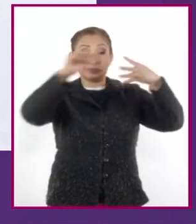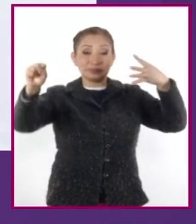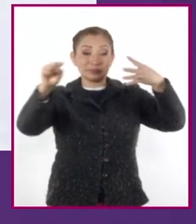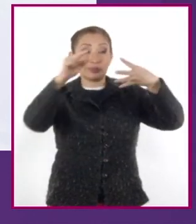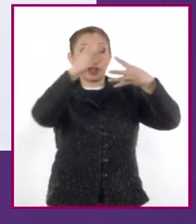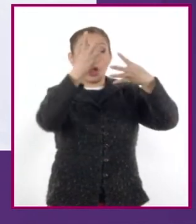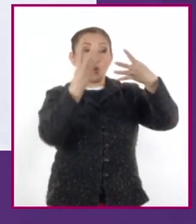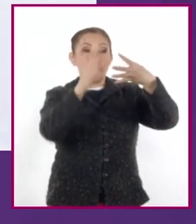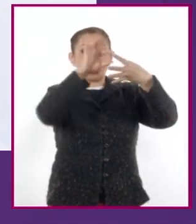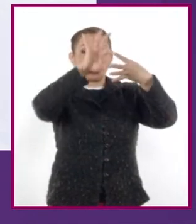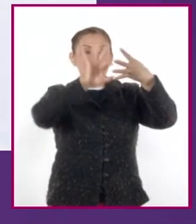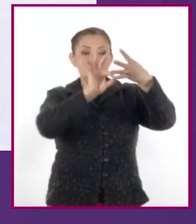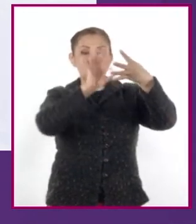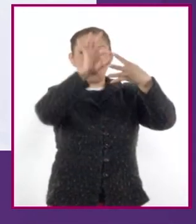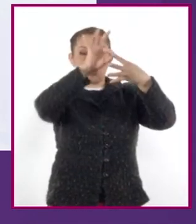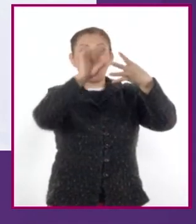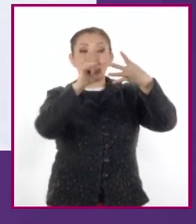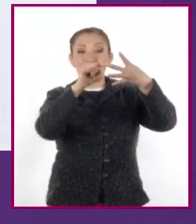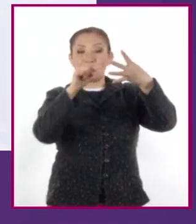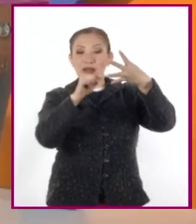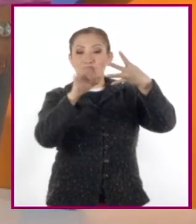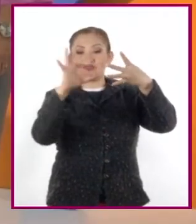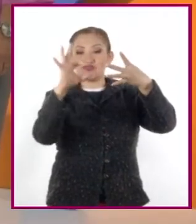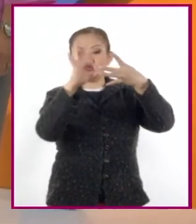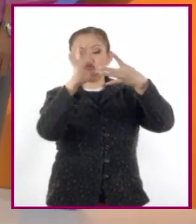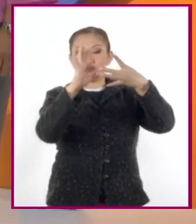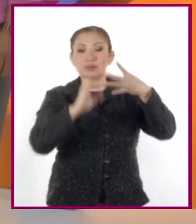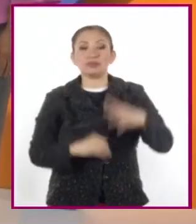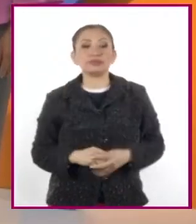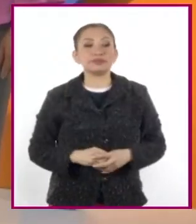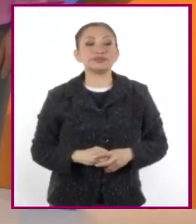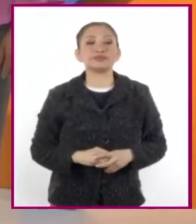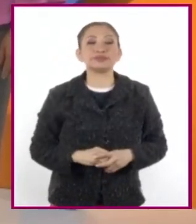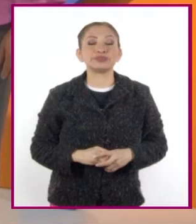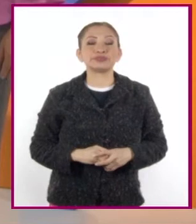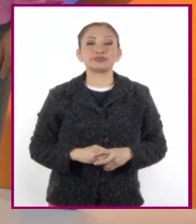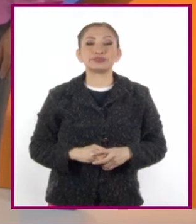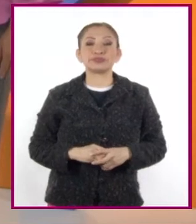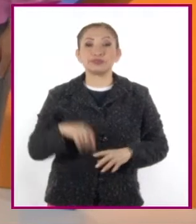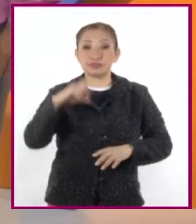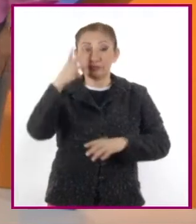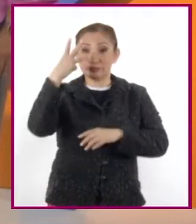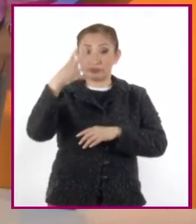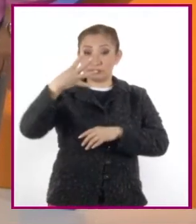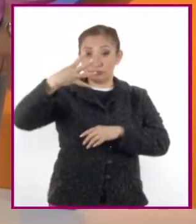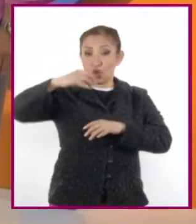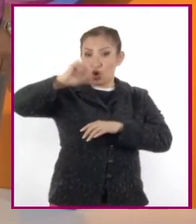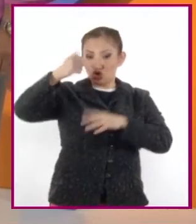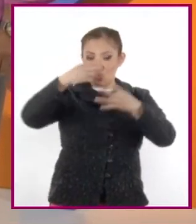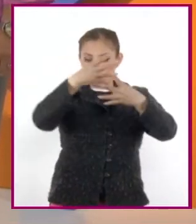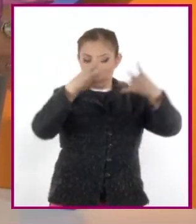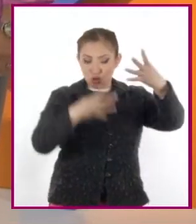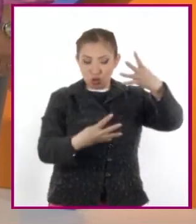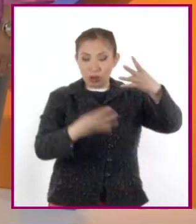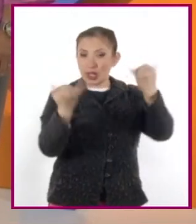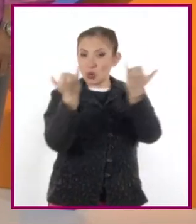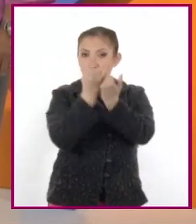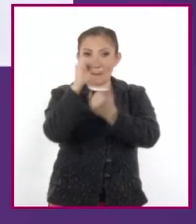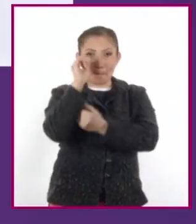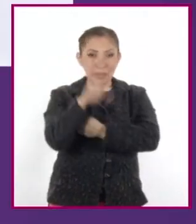con el cuarto y el segundo con el tercero. En el segundo cuarteto tenemos la misma